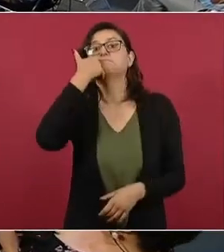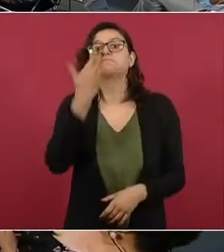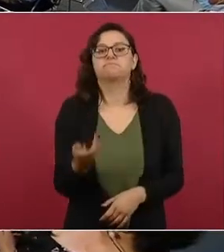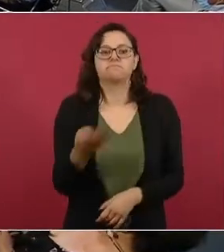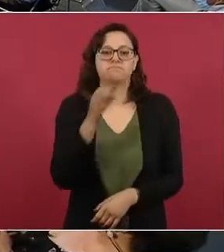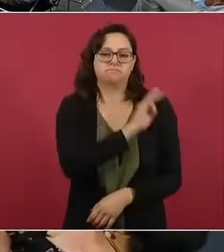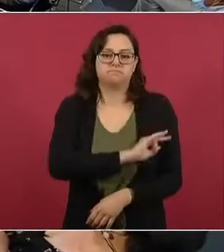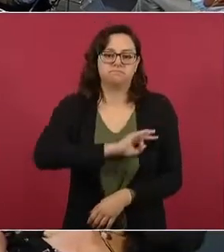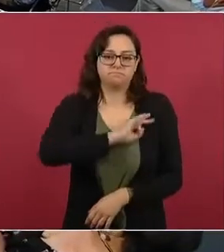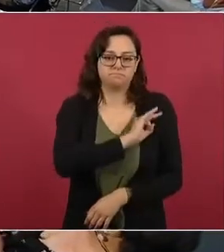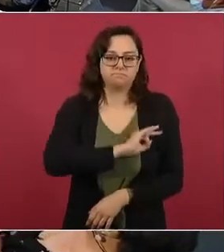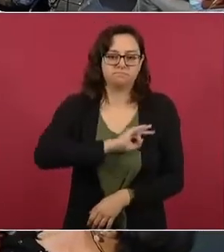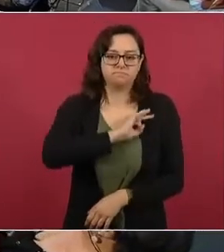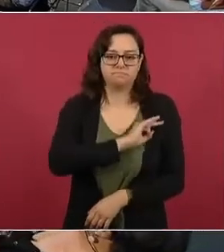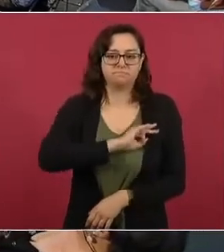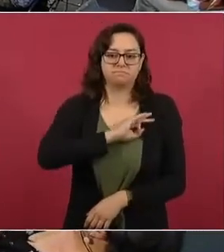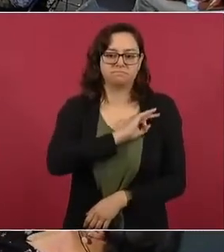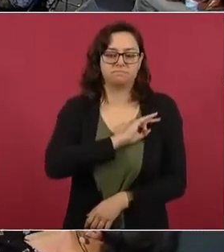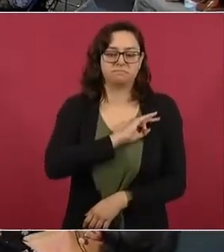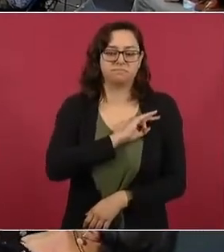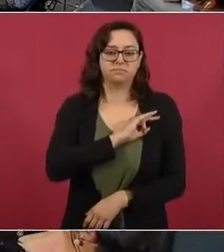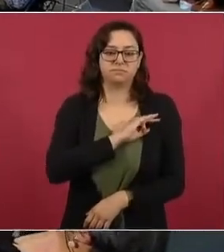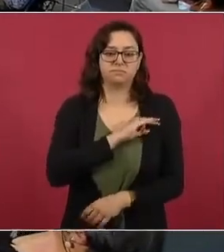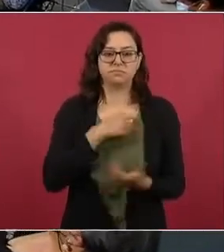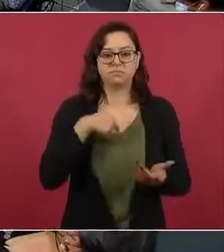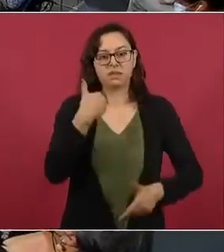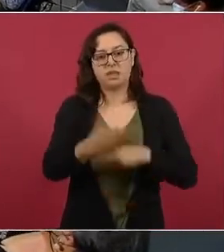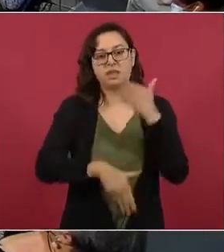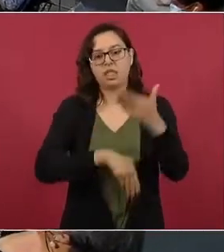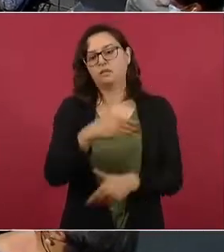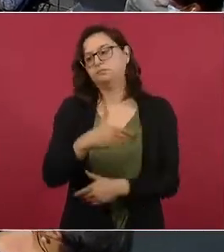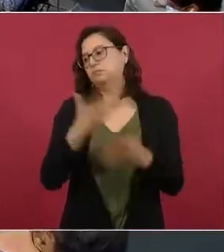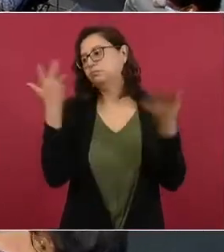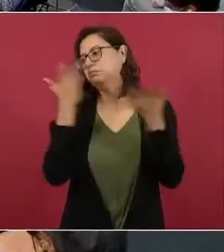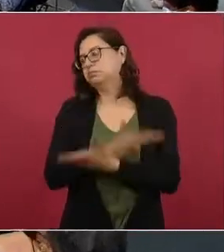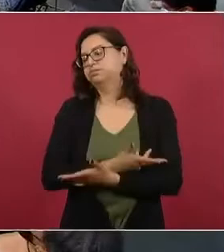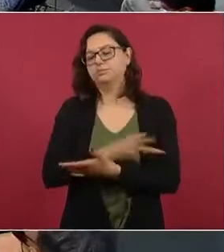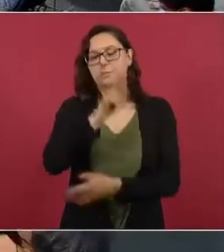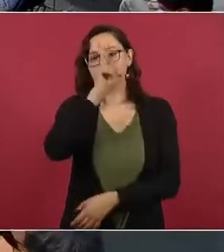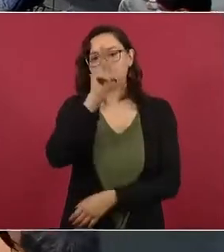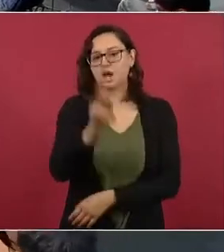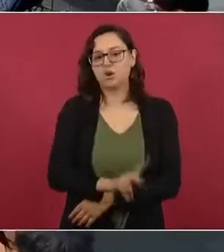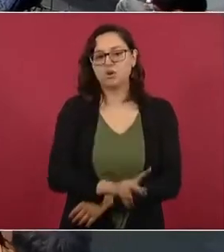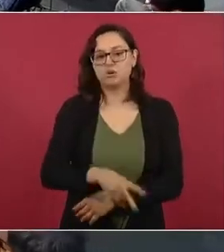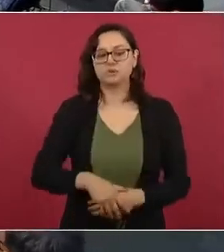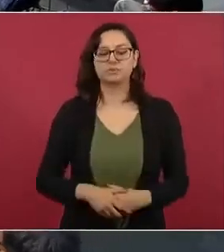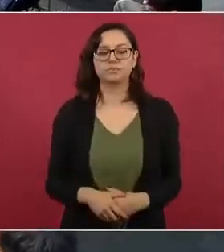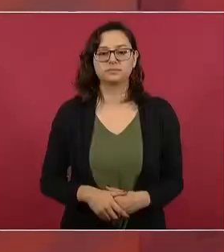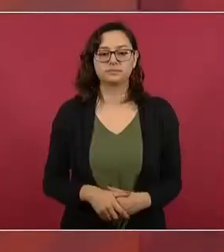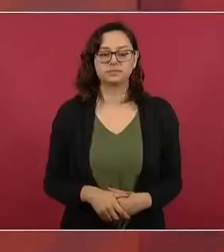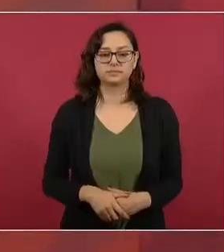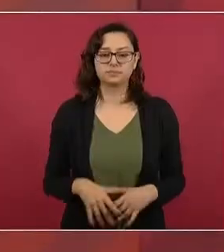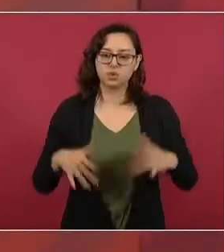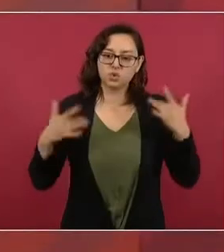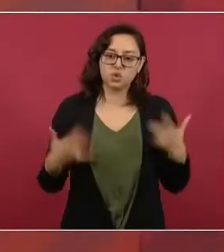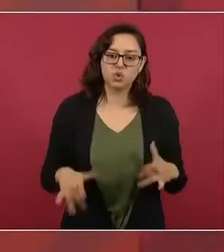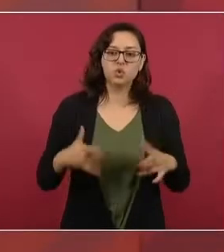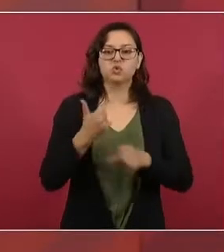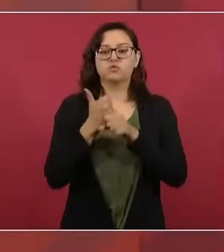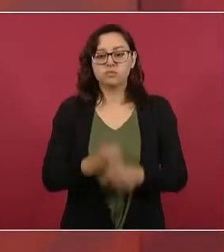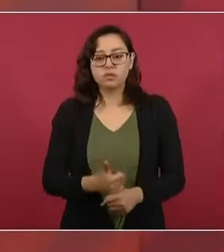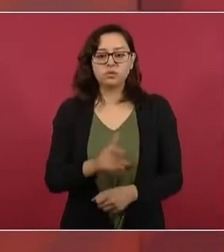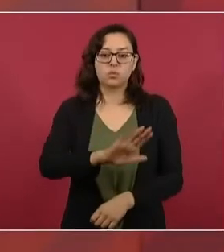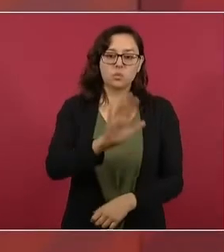felicidad que causa infelicidad, al final, dolor, muerte.